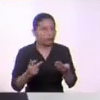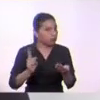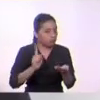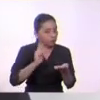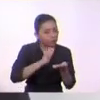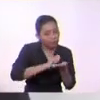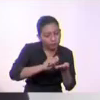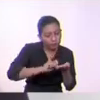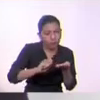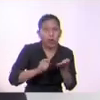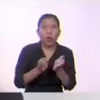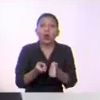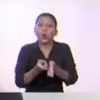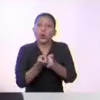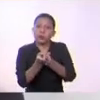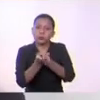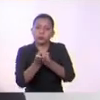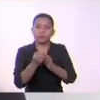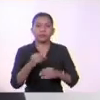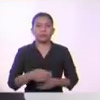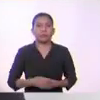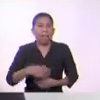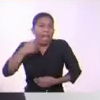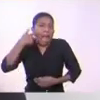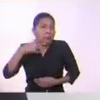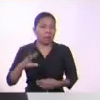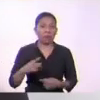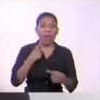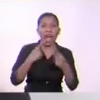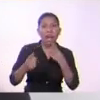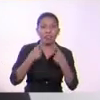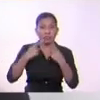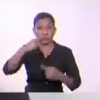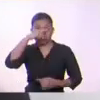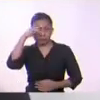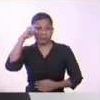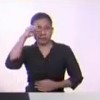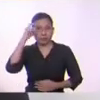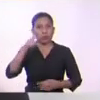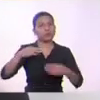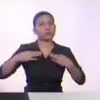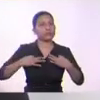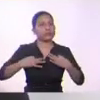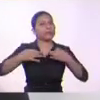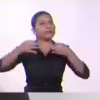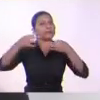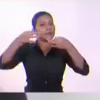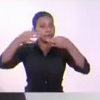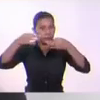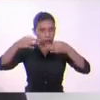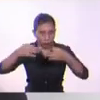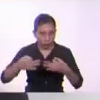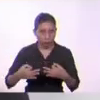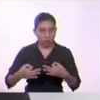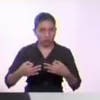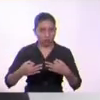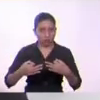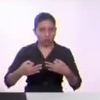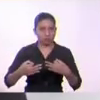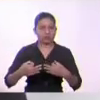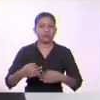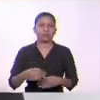Si se trata de una entrevista de trabajo, prepárate y vístete de manera adecuada y